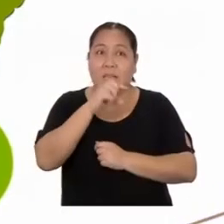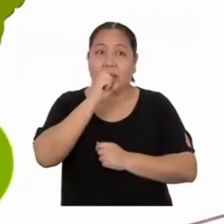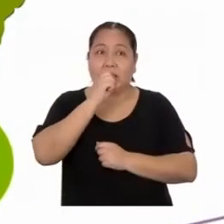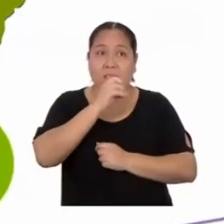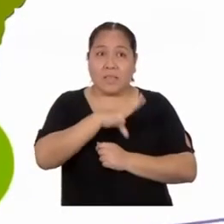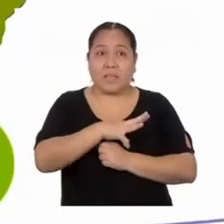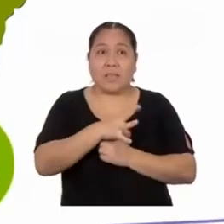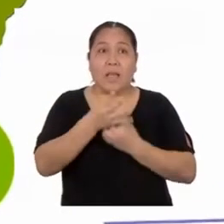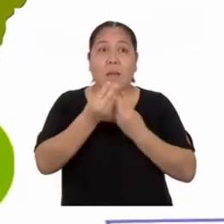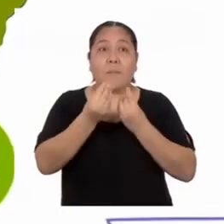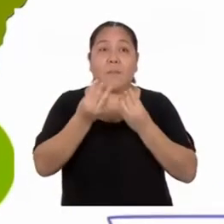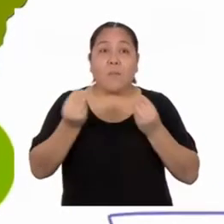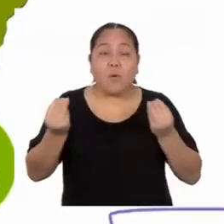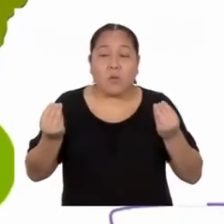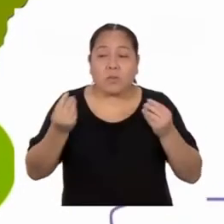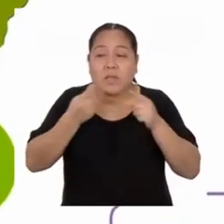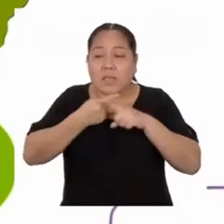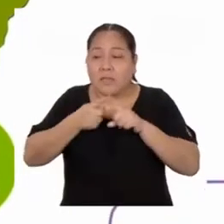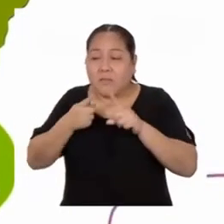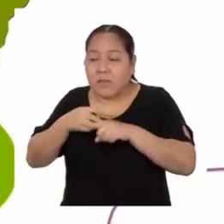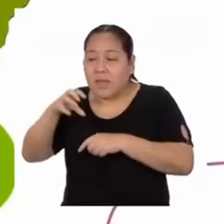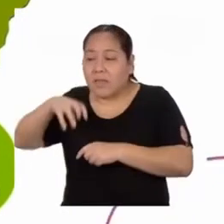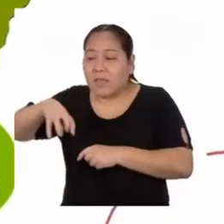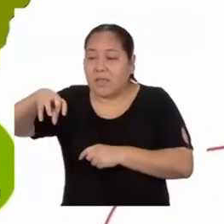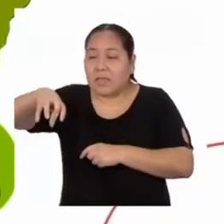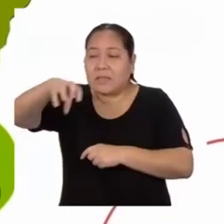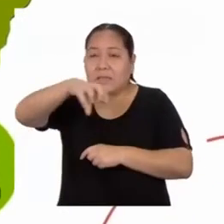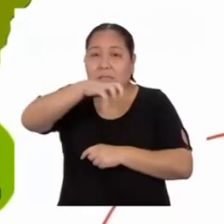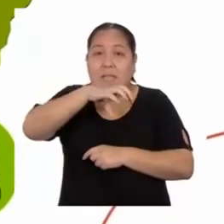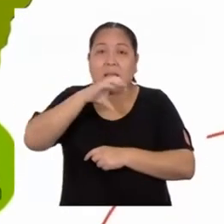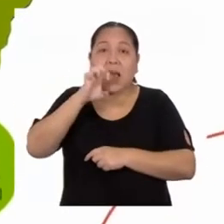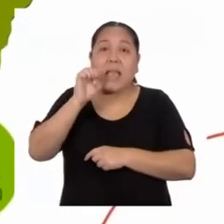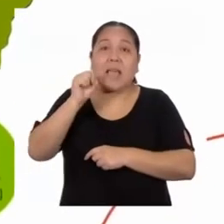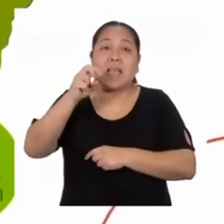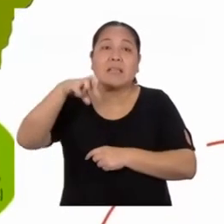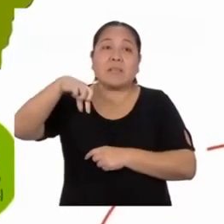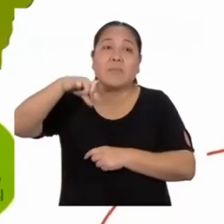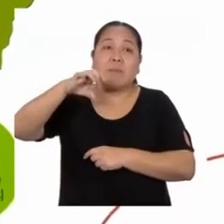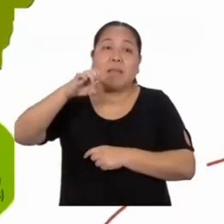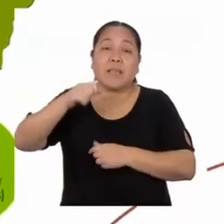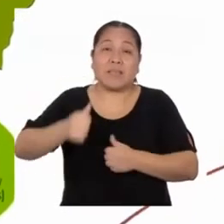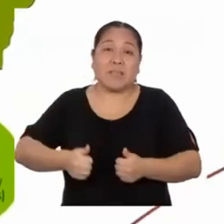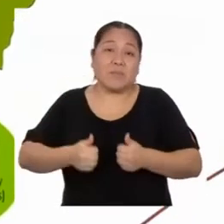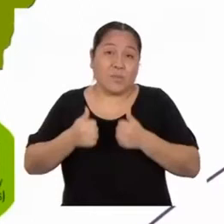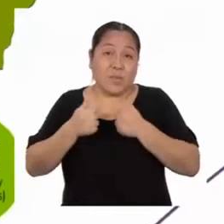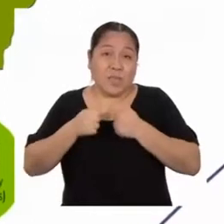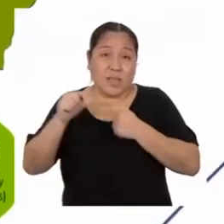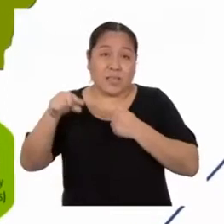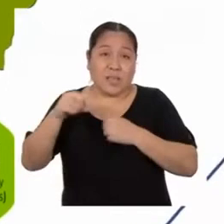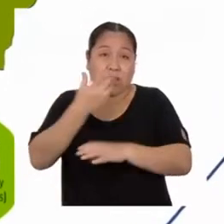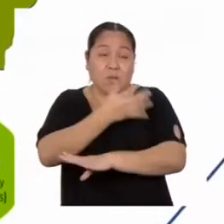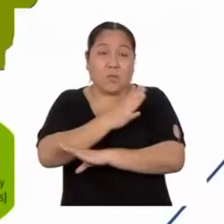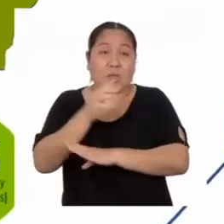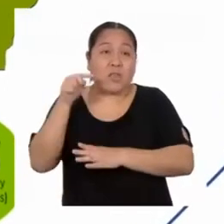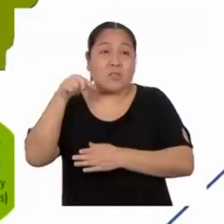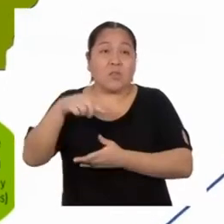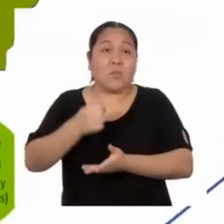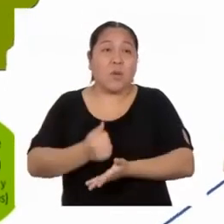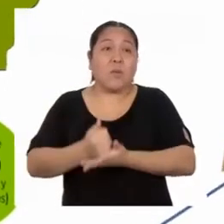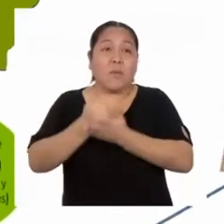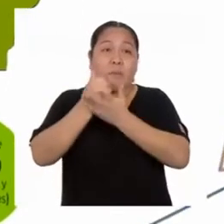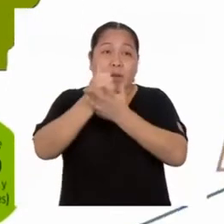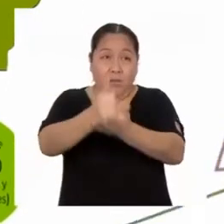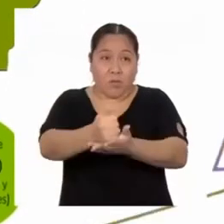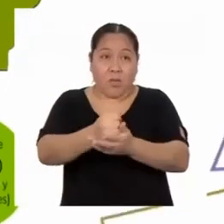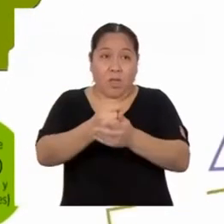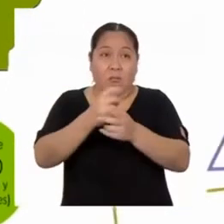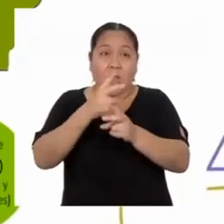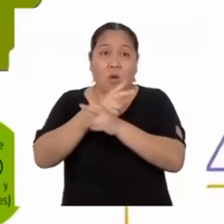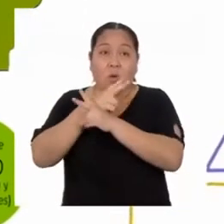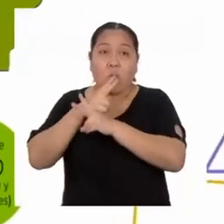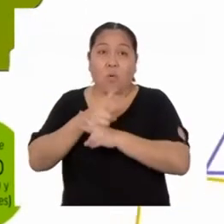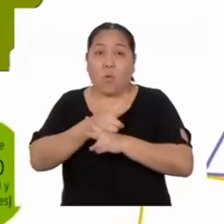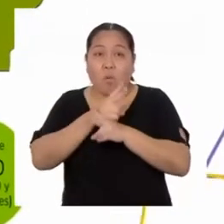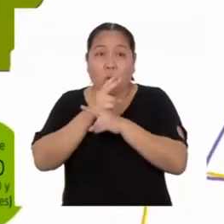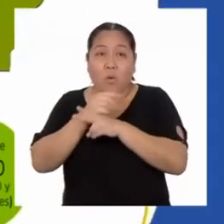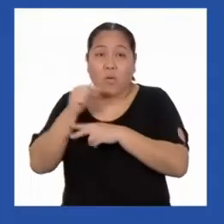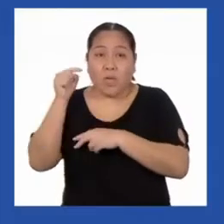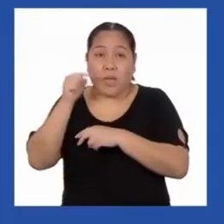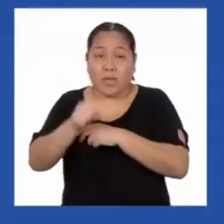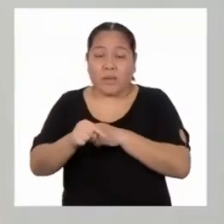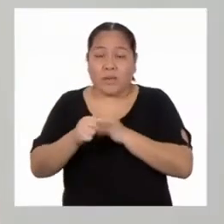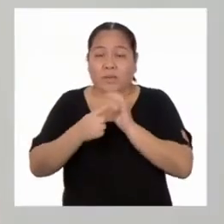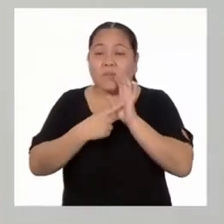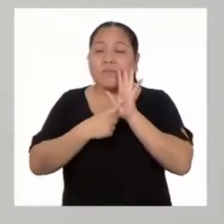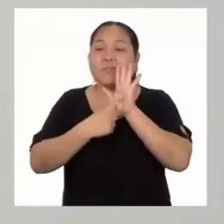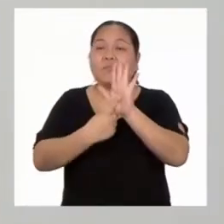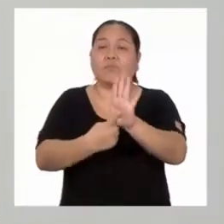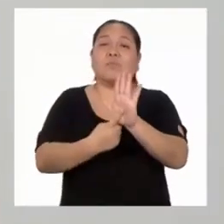que hay mucha variedad de vida en los bosques, me servirá para defender la conservación de la diversidad de estos y resaltar su